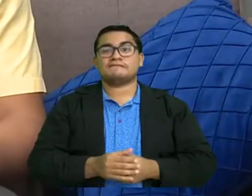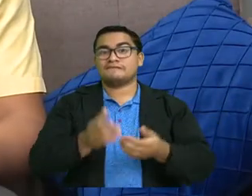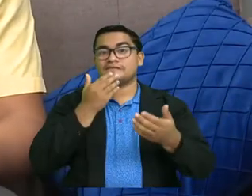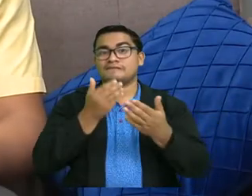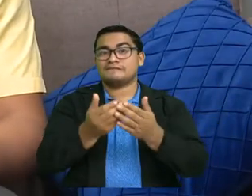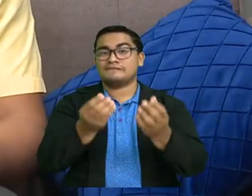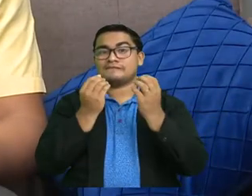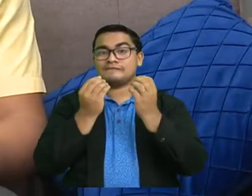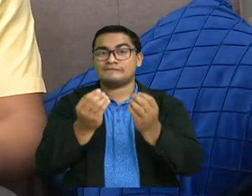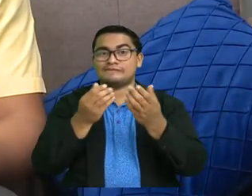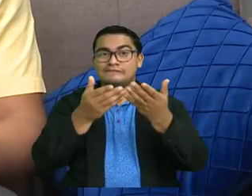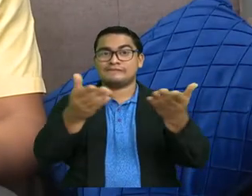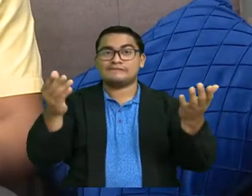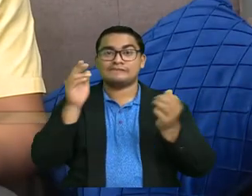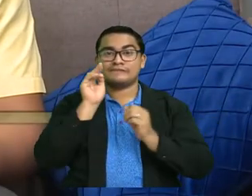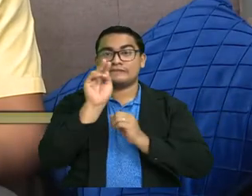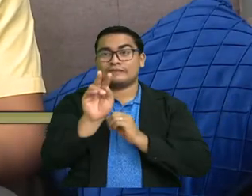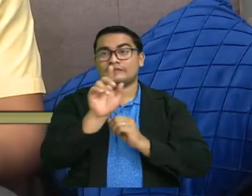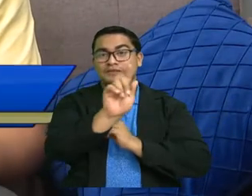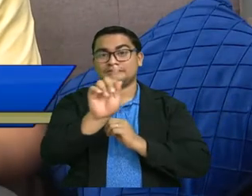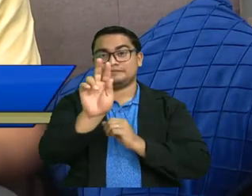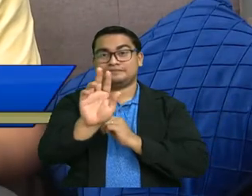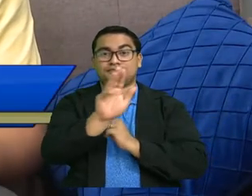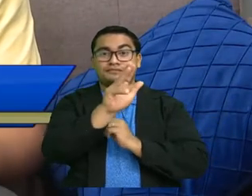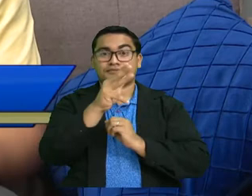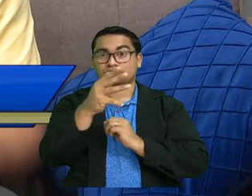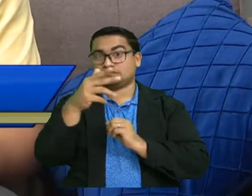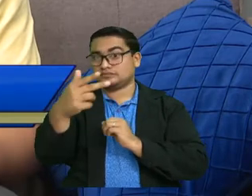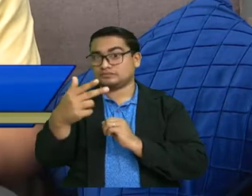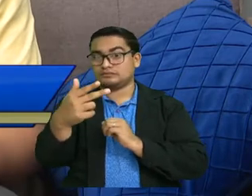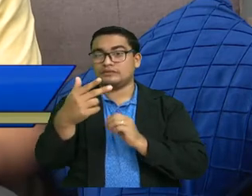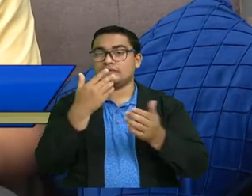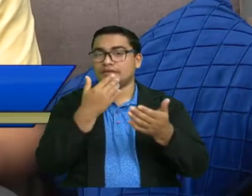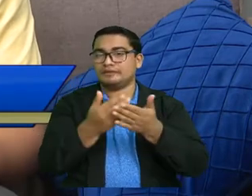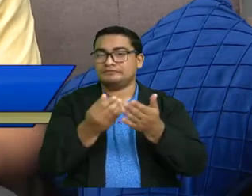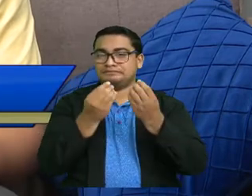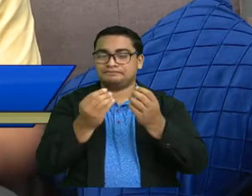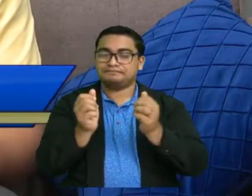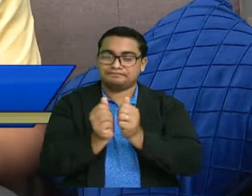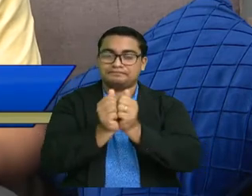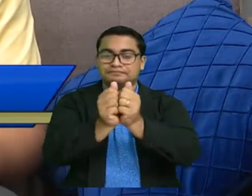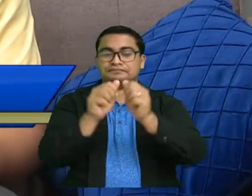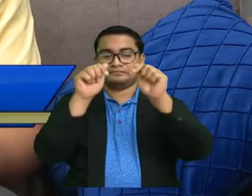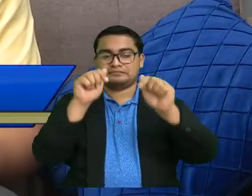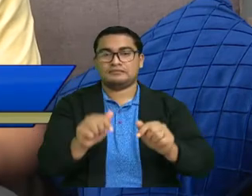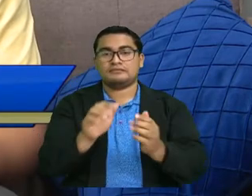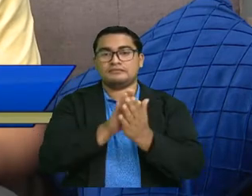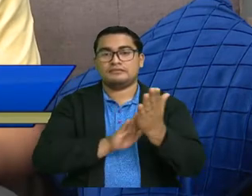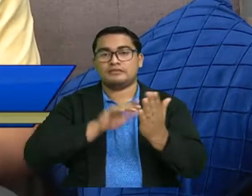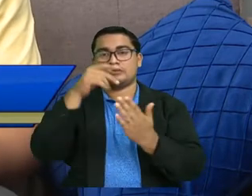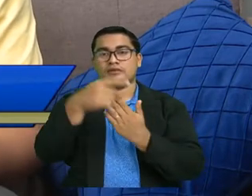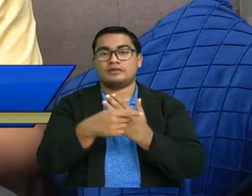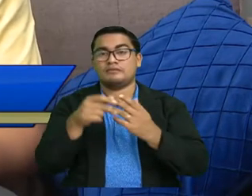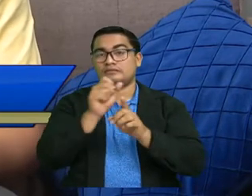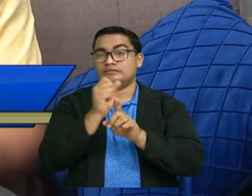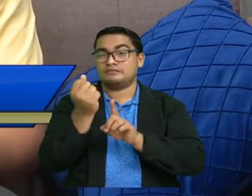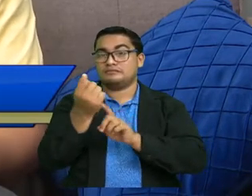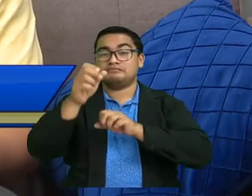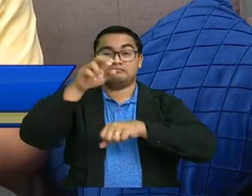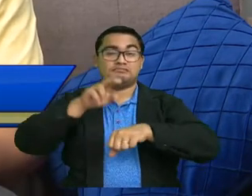Muchísimas gracias por estar en sintonía del canal parlamentario y muchísimas gracias por acompañarnos en una nueva edición de su programa desde el Parlamento con